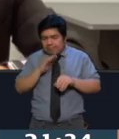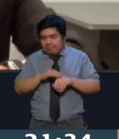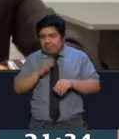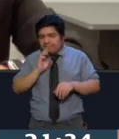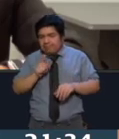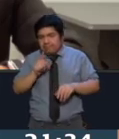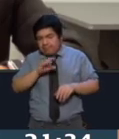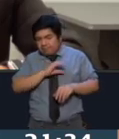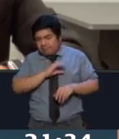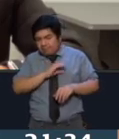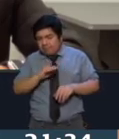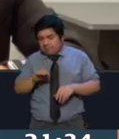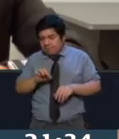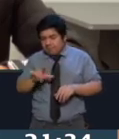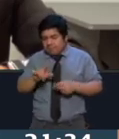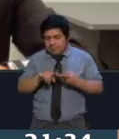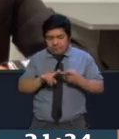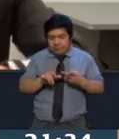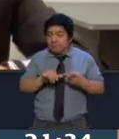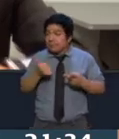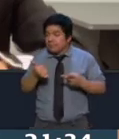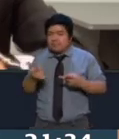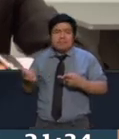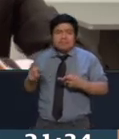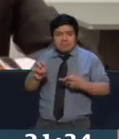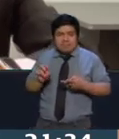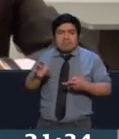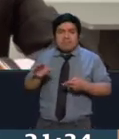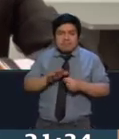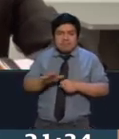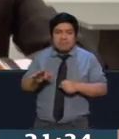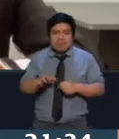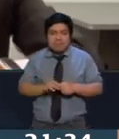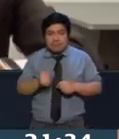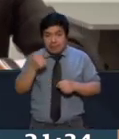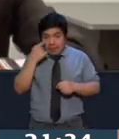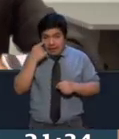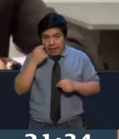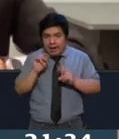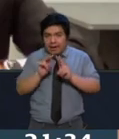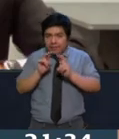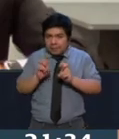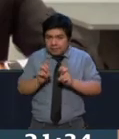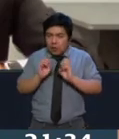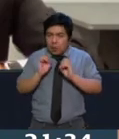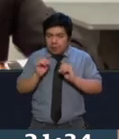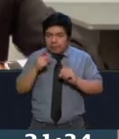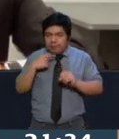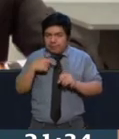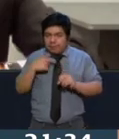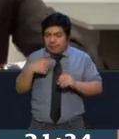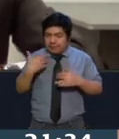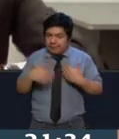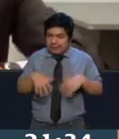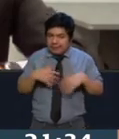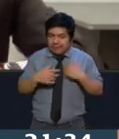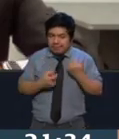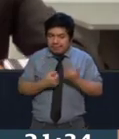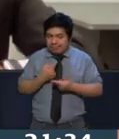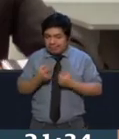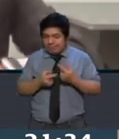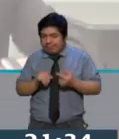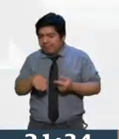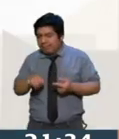querido Miguel. Pero cuéntanos, ¿qué más tienes para nosotros? Bueno, un tema o una persona que ha generado infodemia